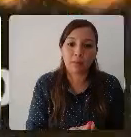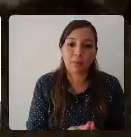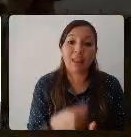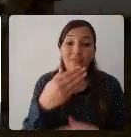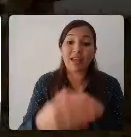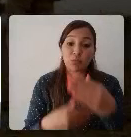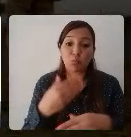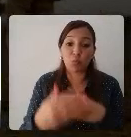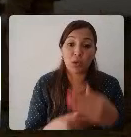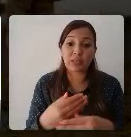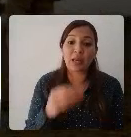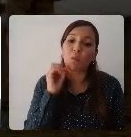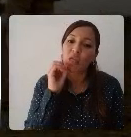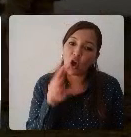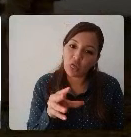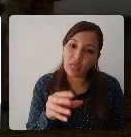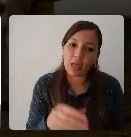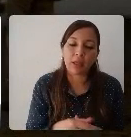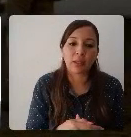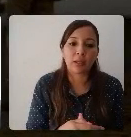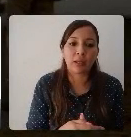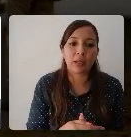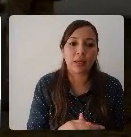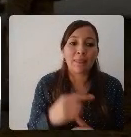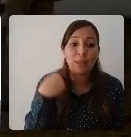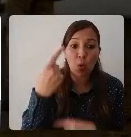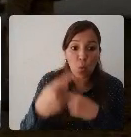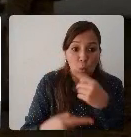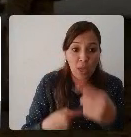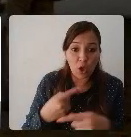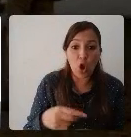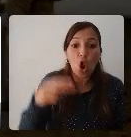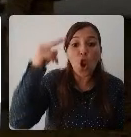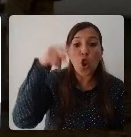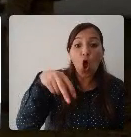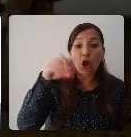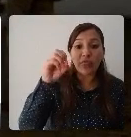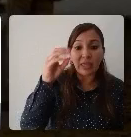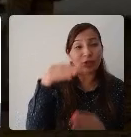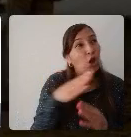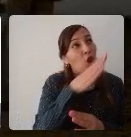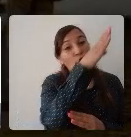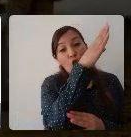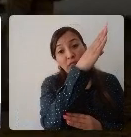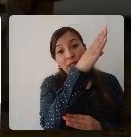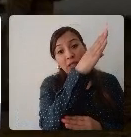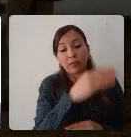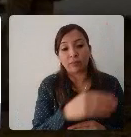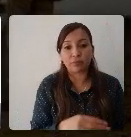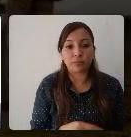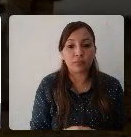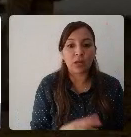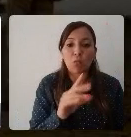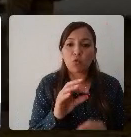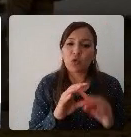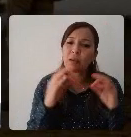datos, desde ya. Y siguiendo un poco en la zona norte, y otro espacio muy interesante, que también es un área